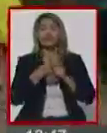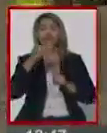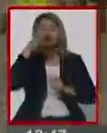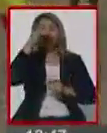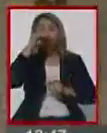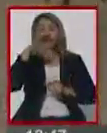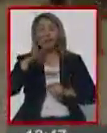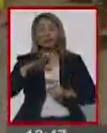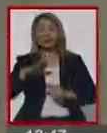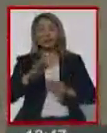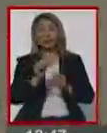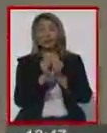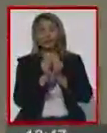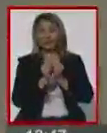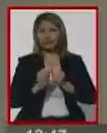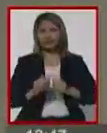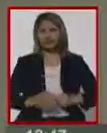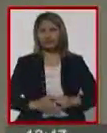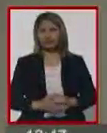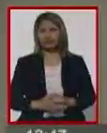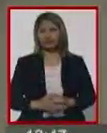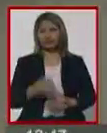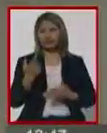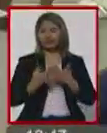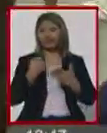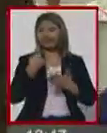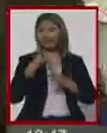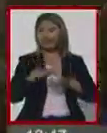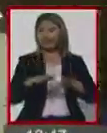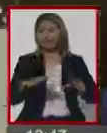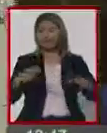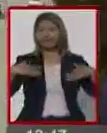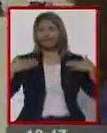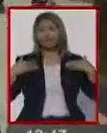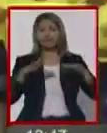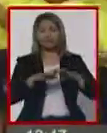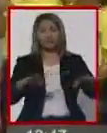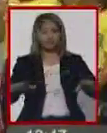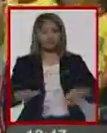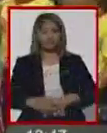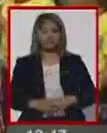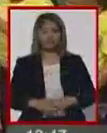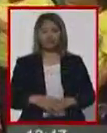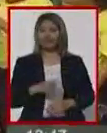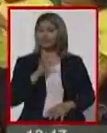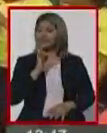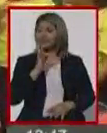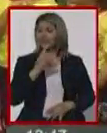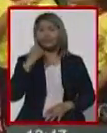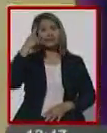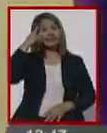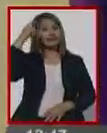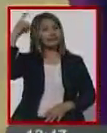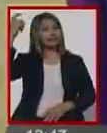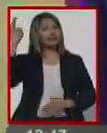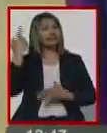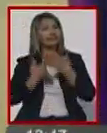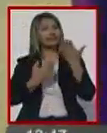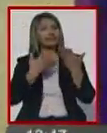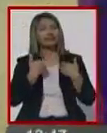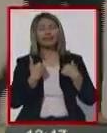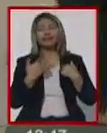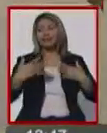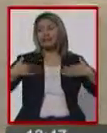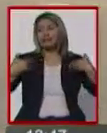acompañó, él me acompañó. ¿Qué le decía a los niños en su día? Tenía el niño. Ellos nos hablaron de los sueños que tienen y